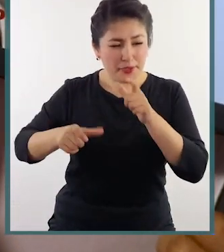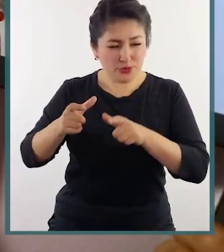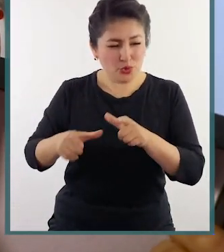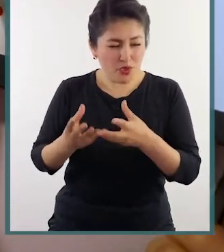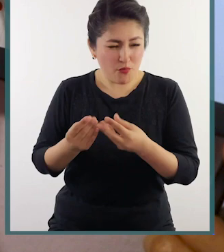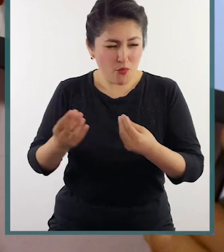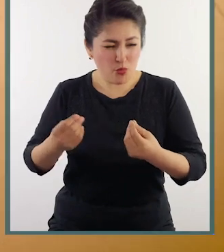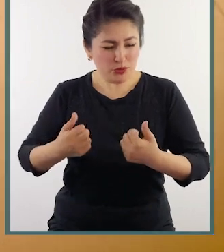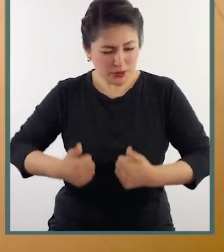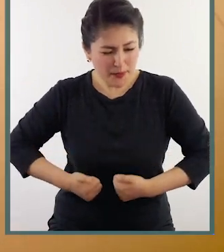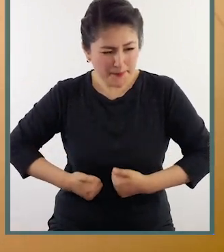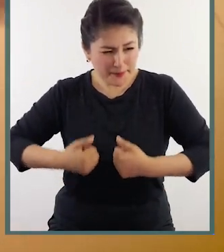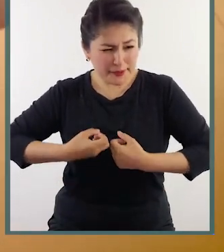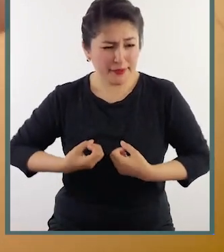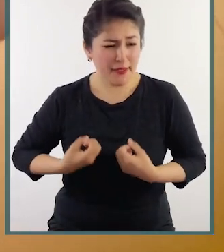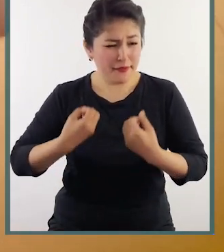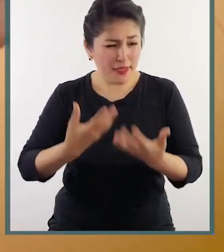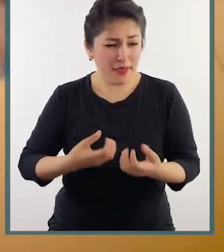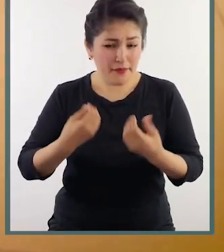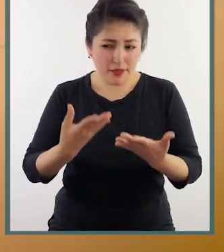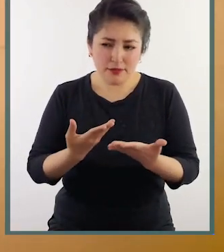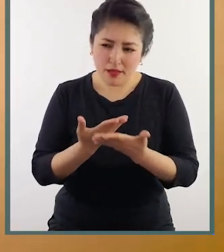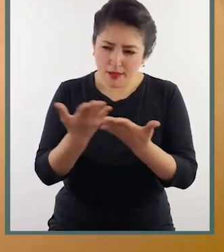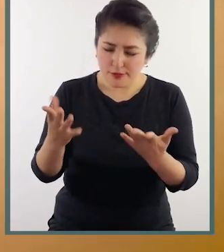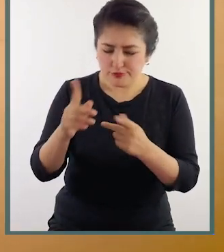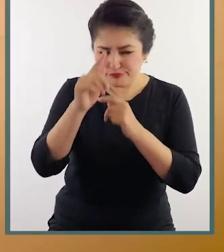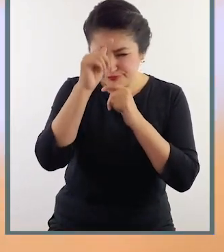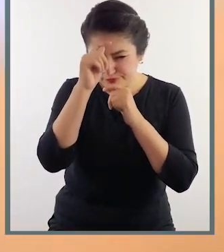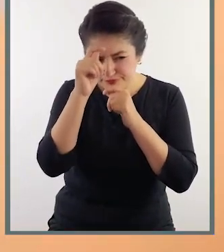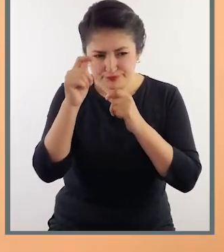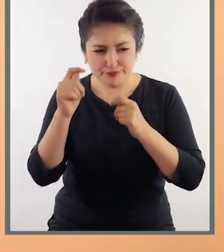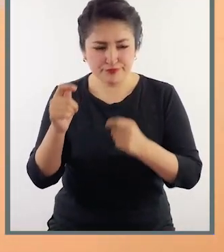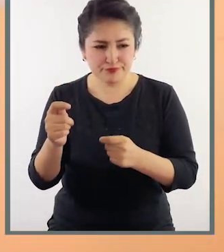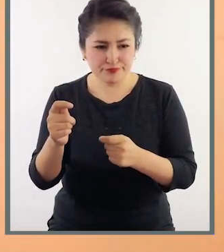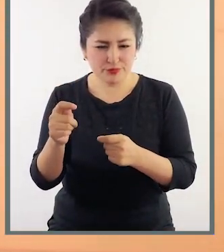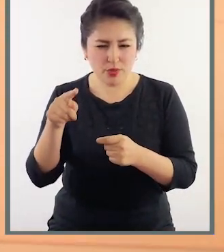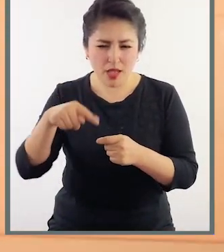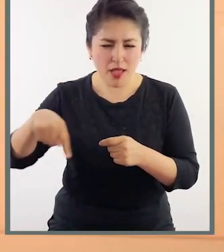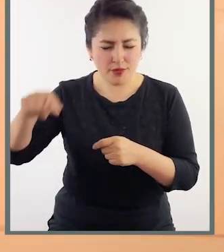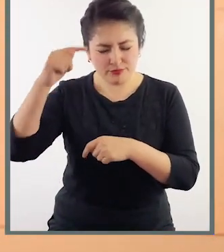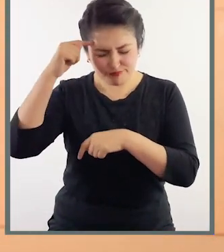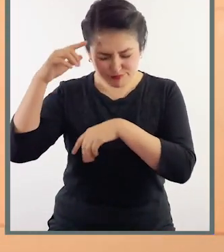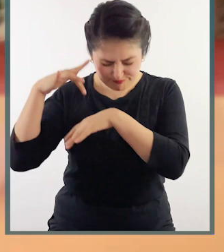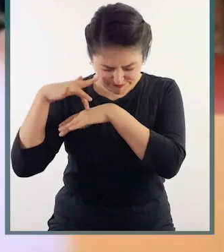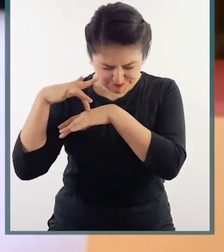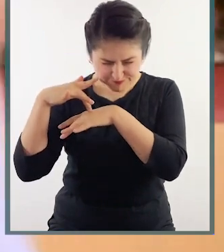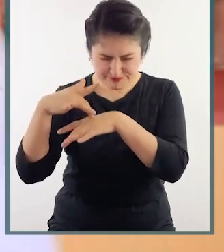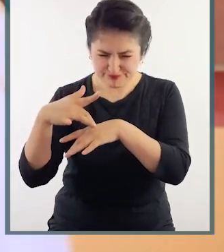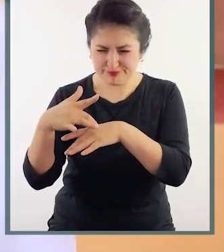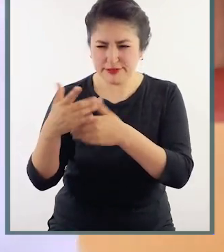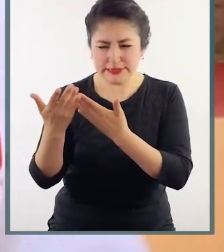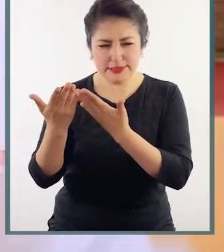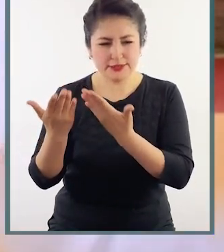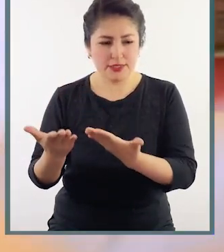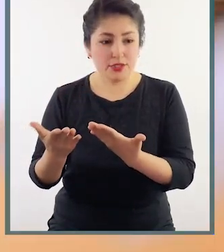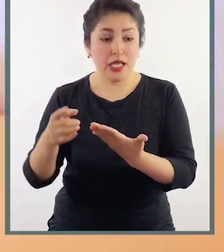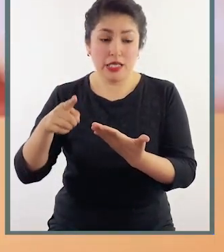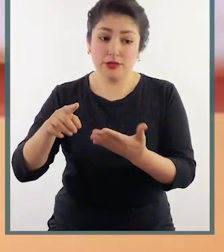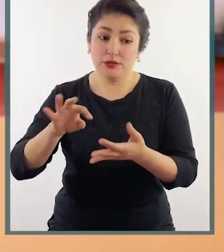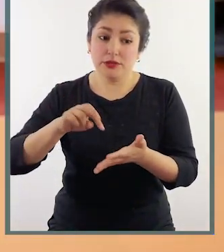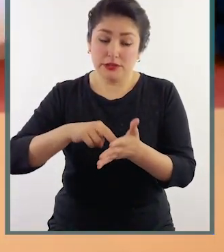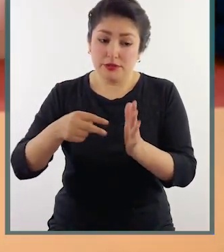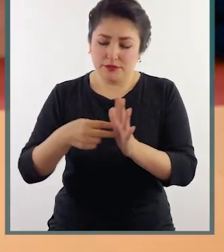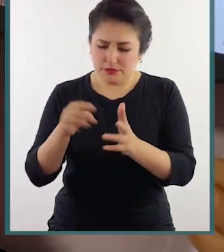que han luchado. Y es más que todo como rememorarlos a ellos, ¿no? Y realmente eso es